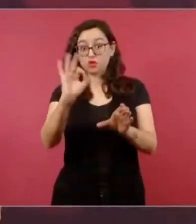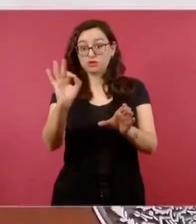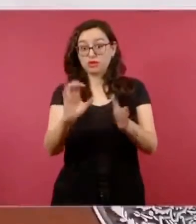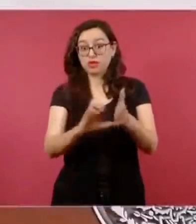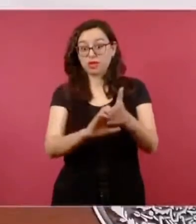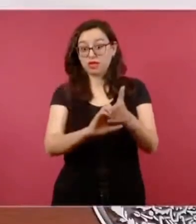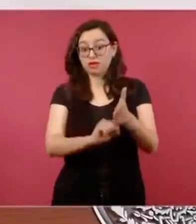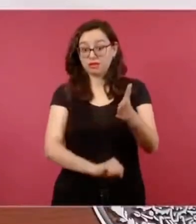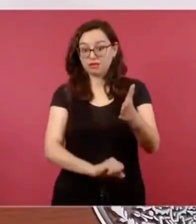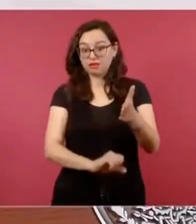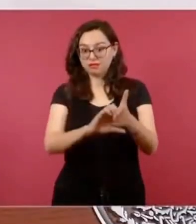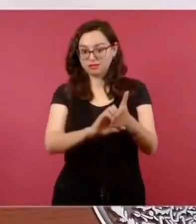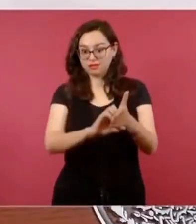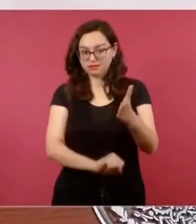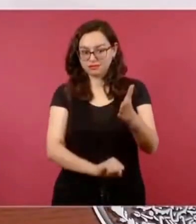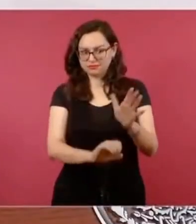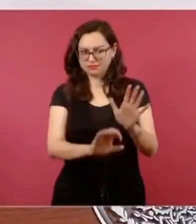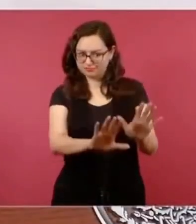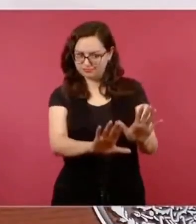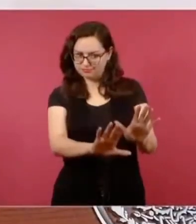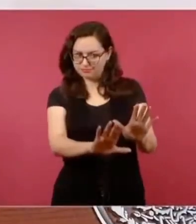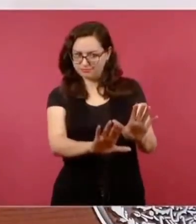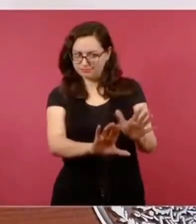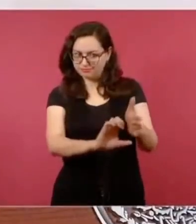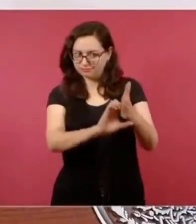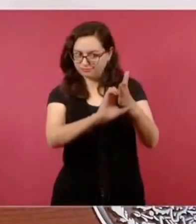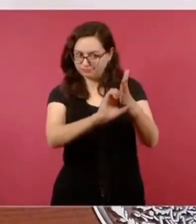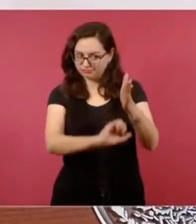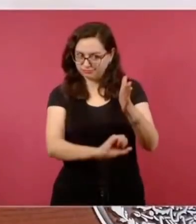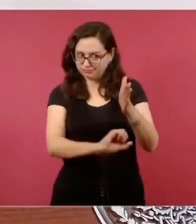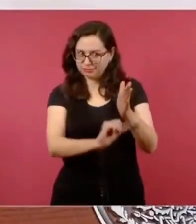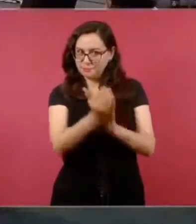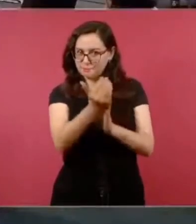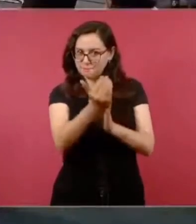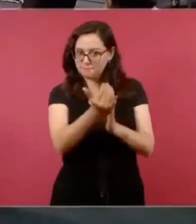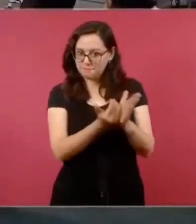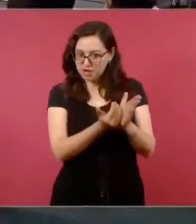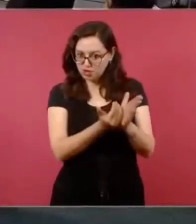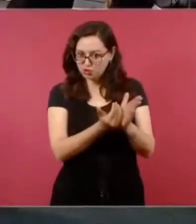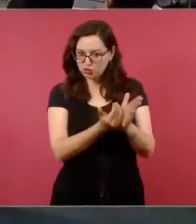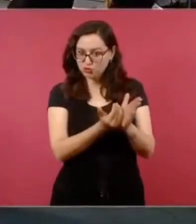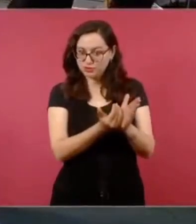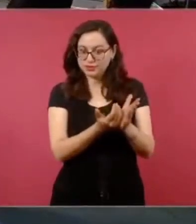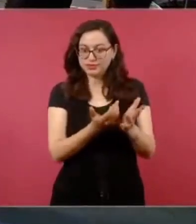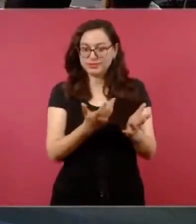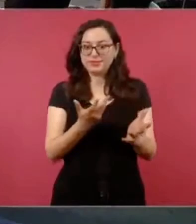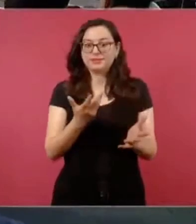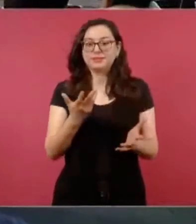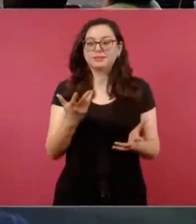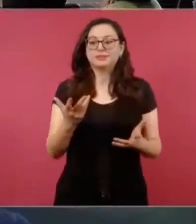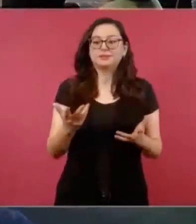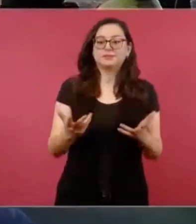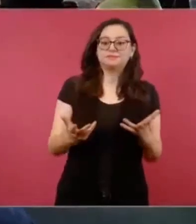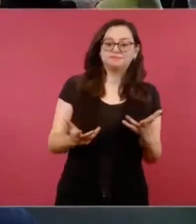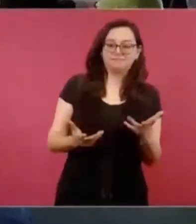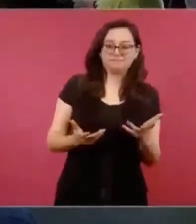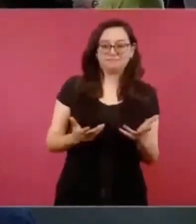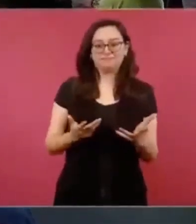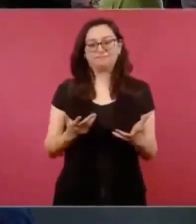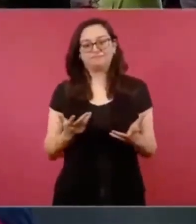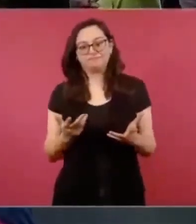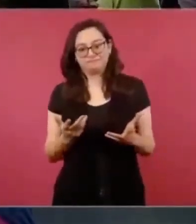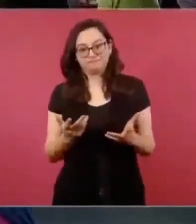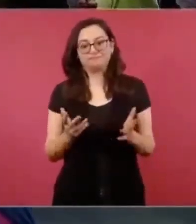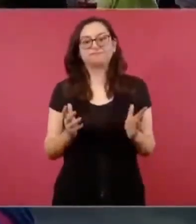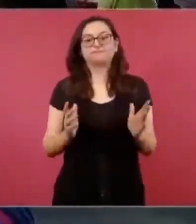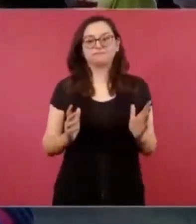y eso ayudó porque con esa reforma que se